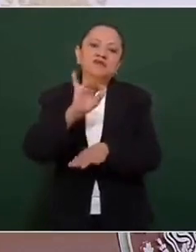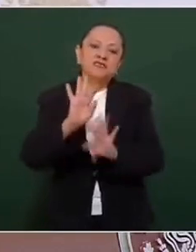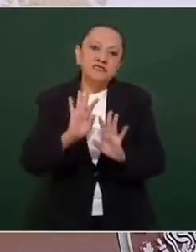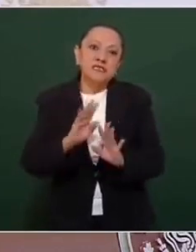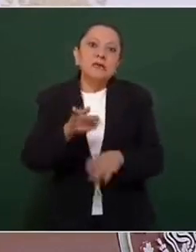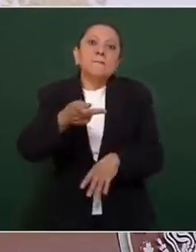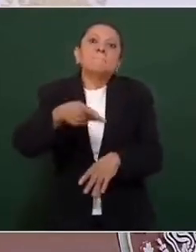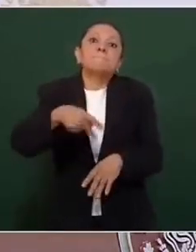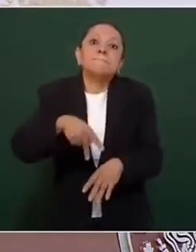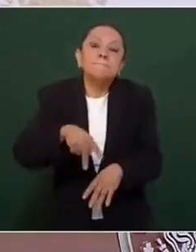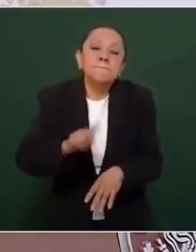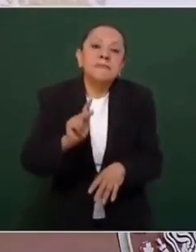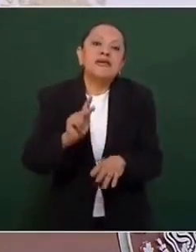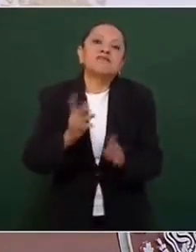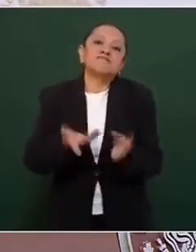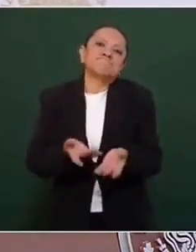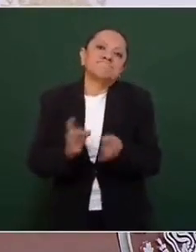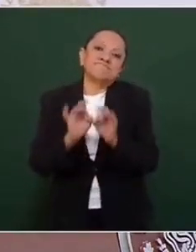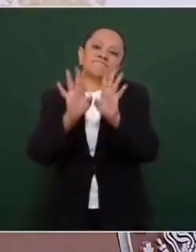pues